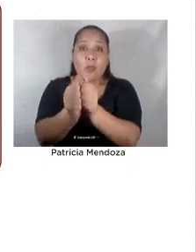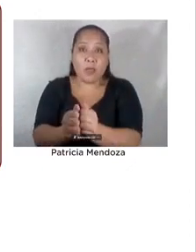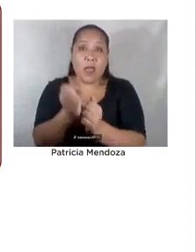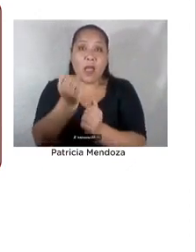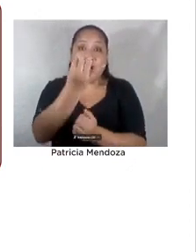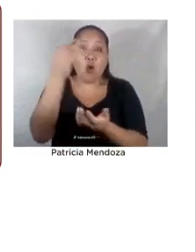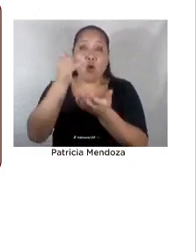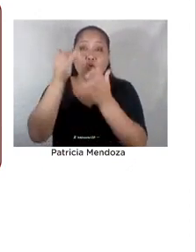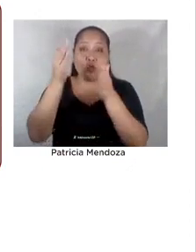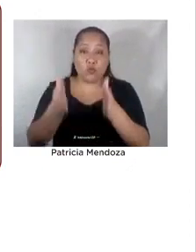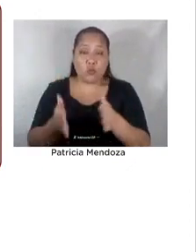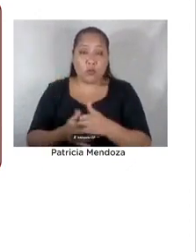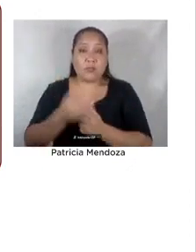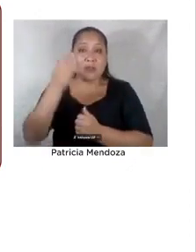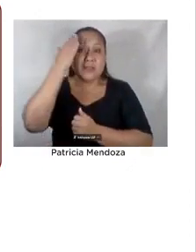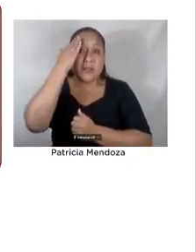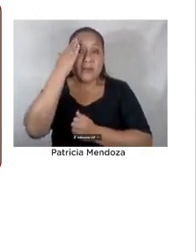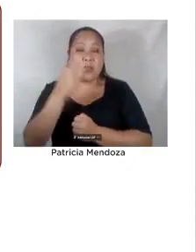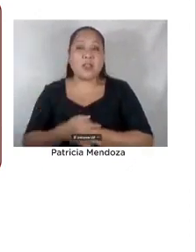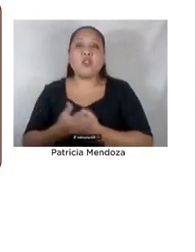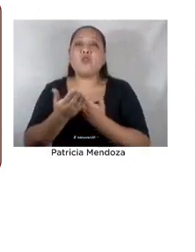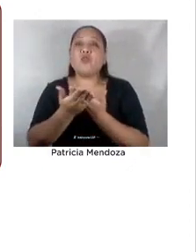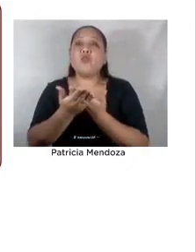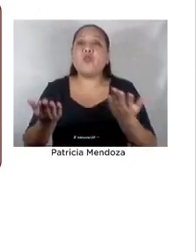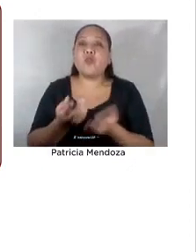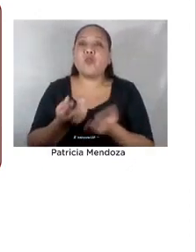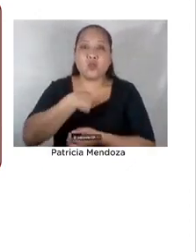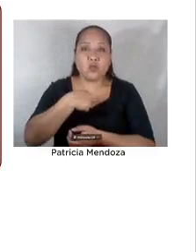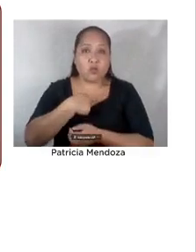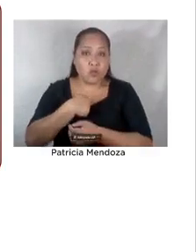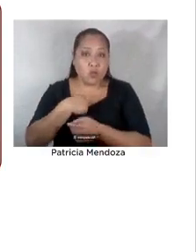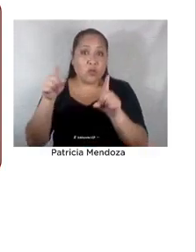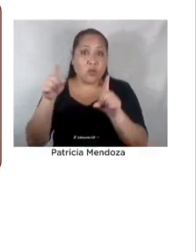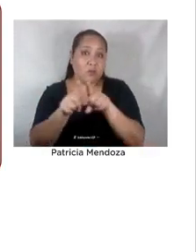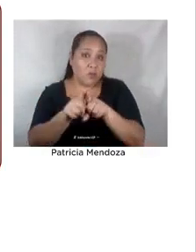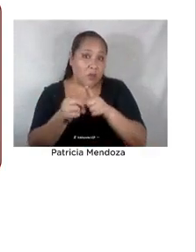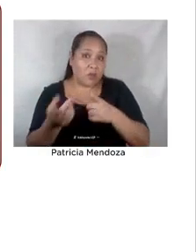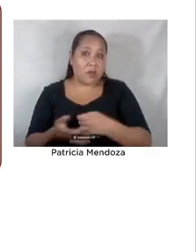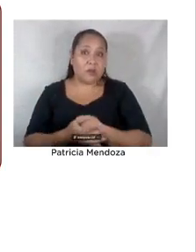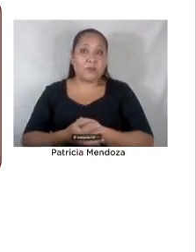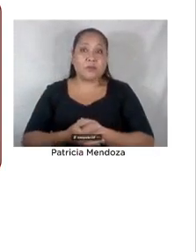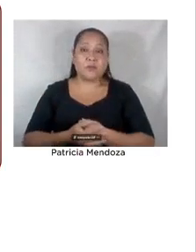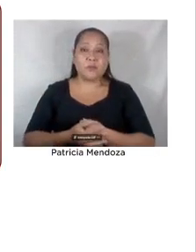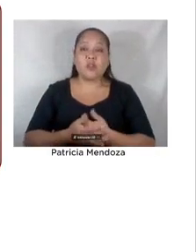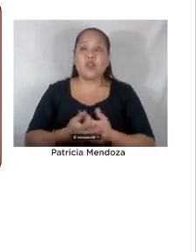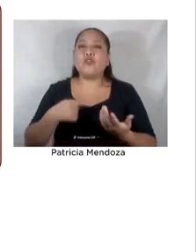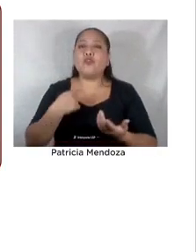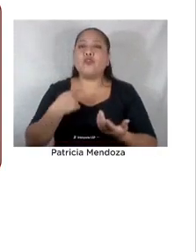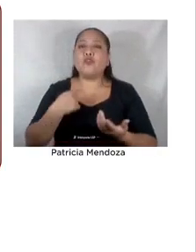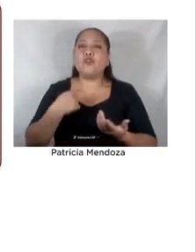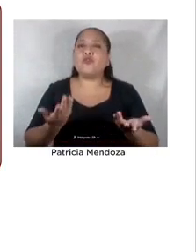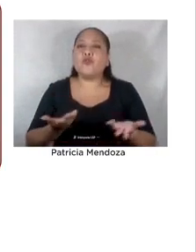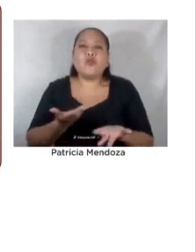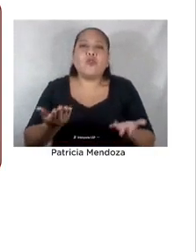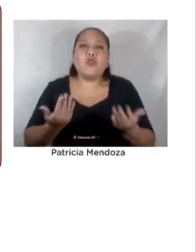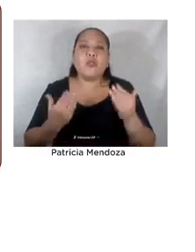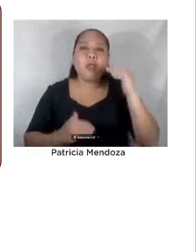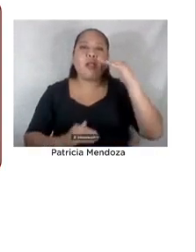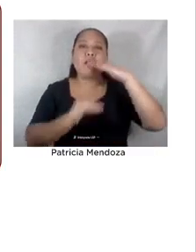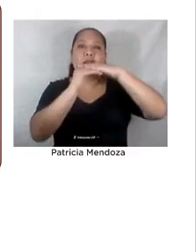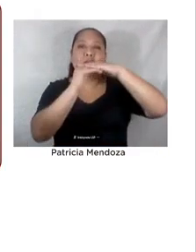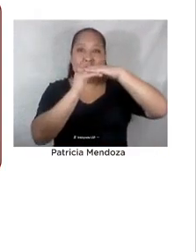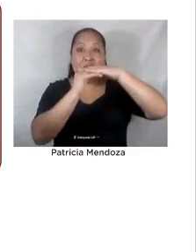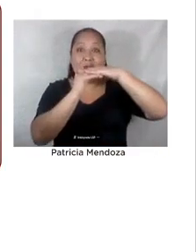¿no? Es saber en dónde yo también, hasta dónde puedo llegar, y entonces empezar a